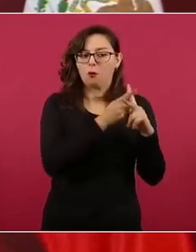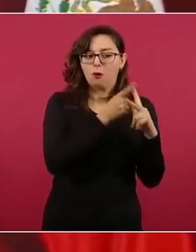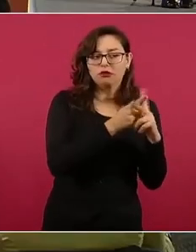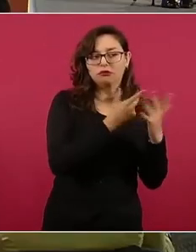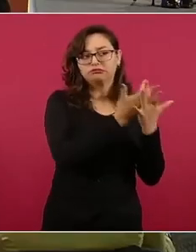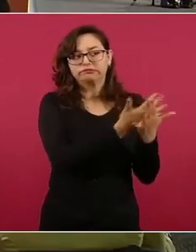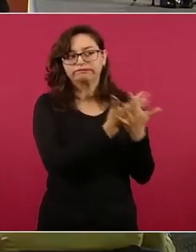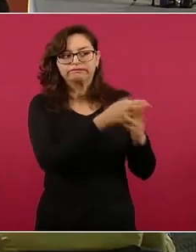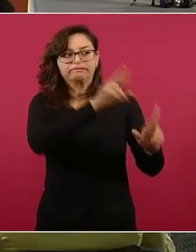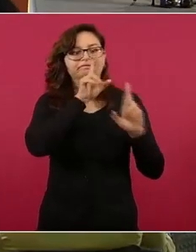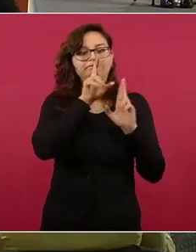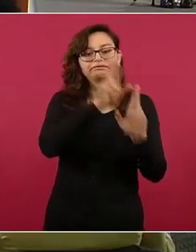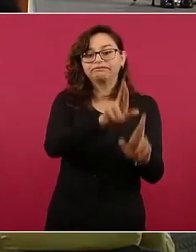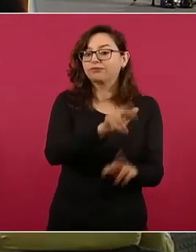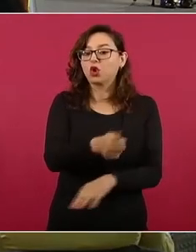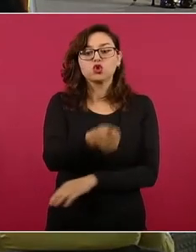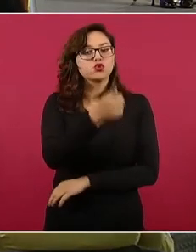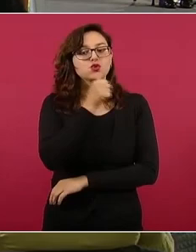y